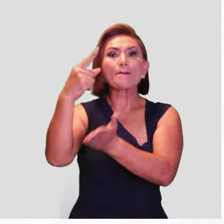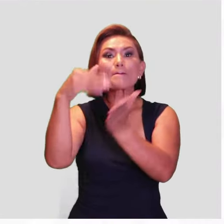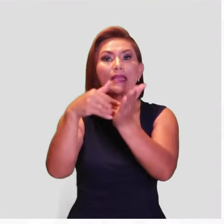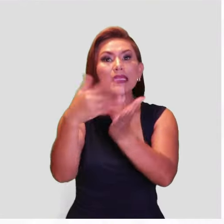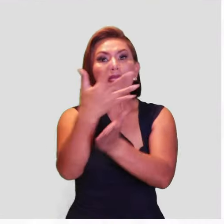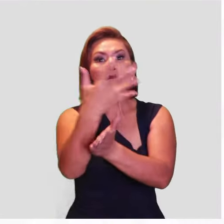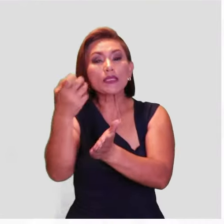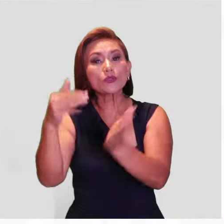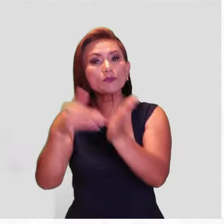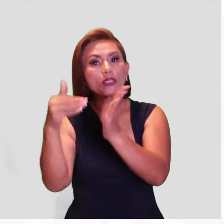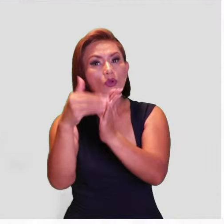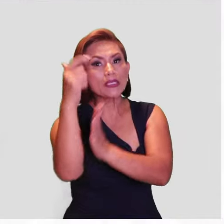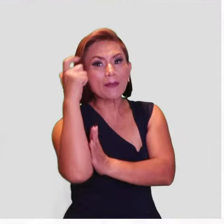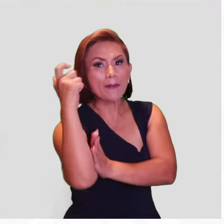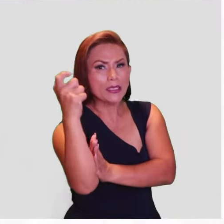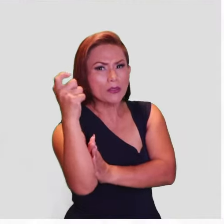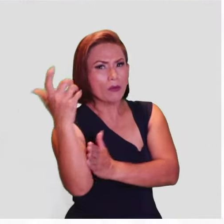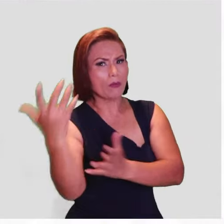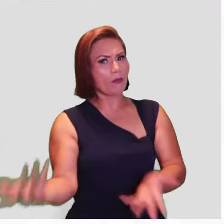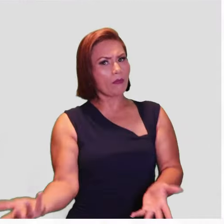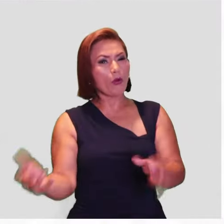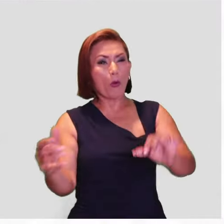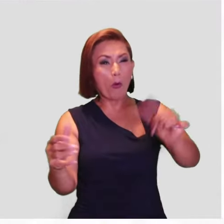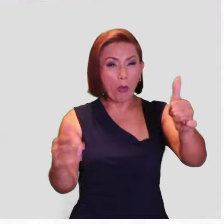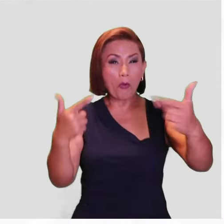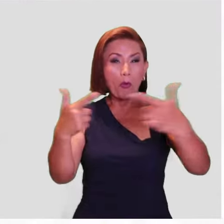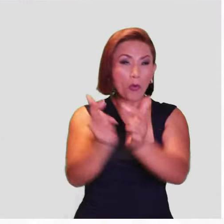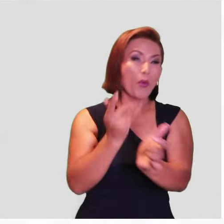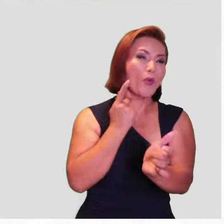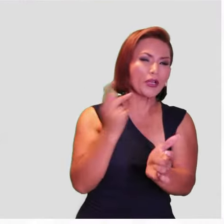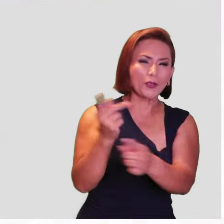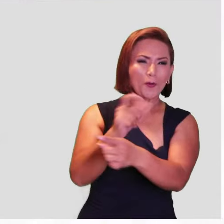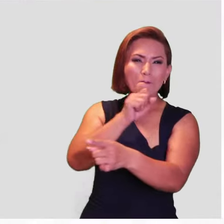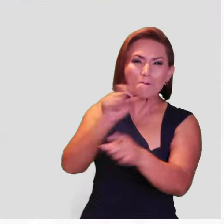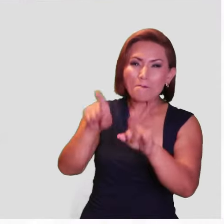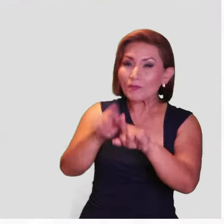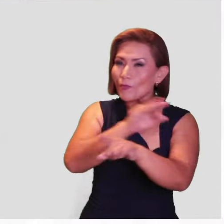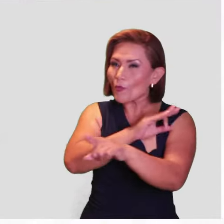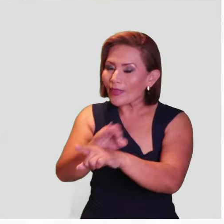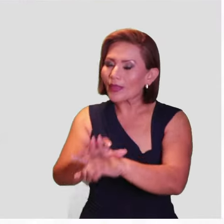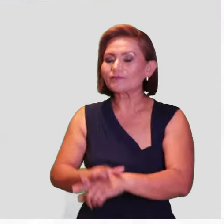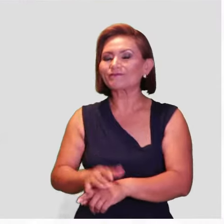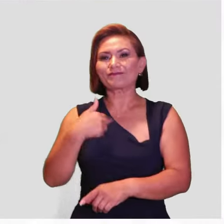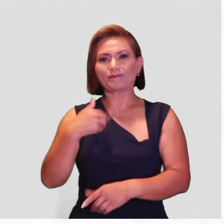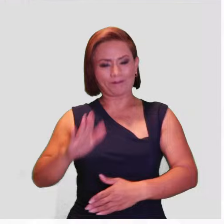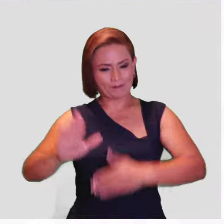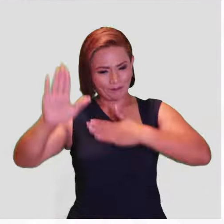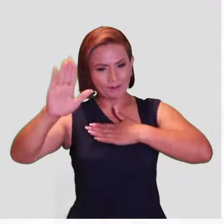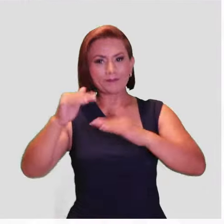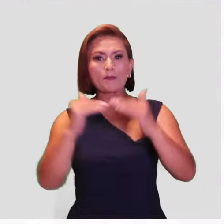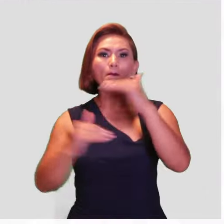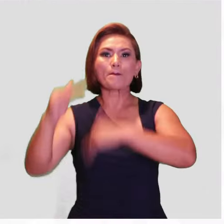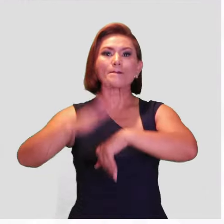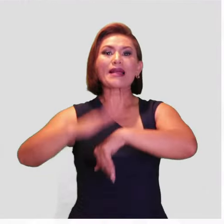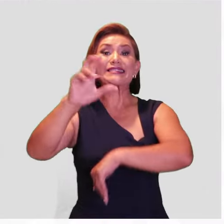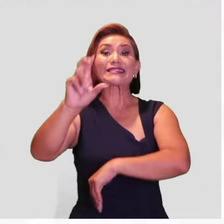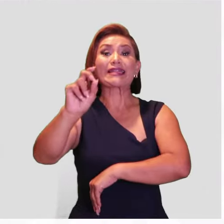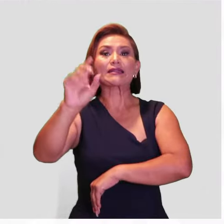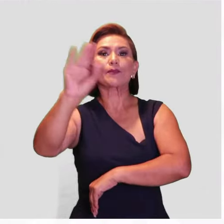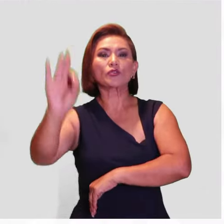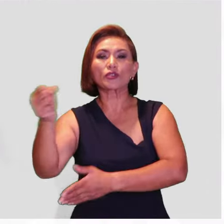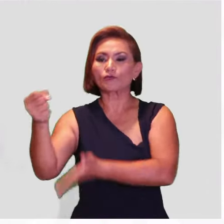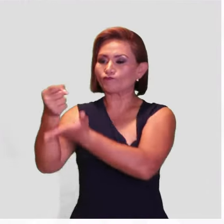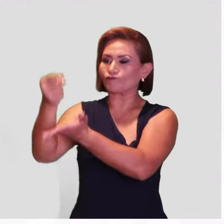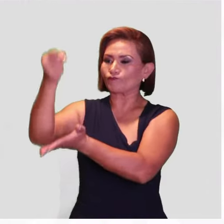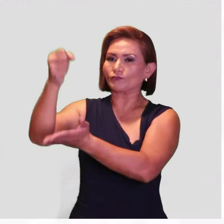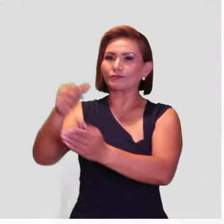de pesos. ¿Creen que eso es posible con otra fuerza política? Hoy me comprometo a que el monto de obras se incremente en 30%. ¿Creen que con otra